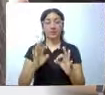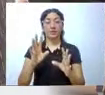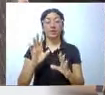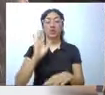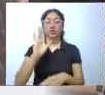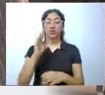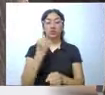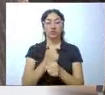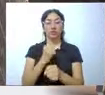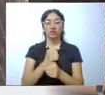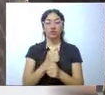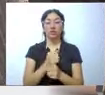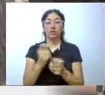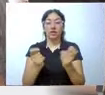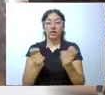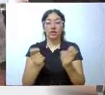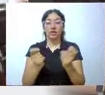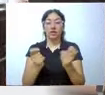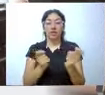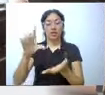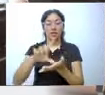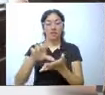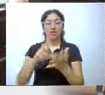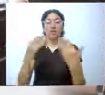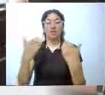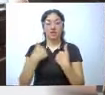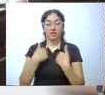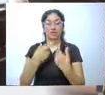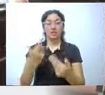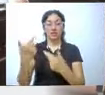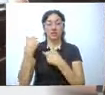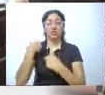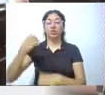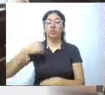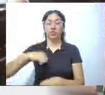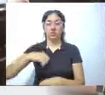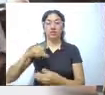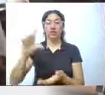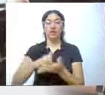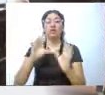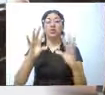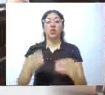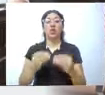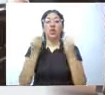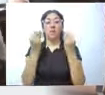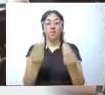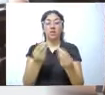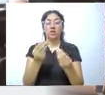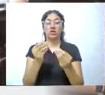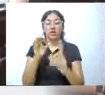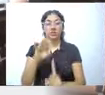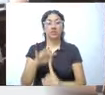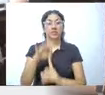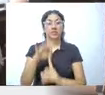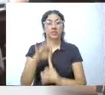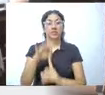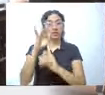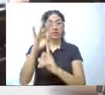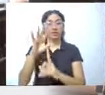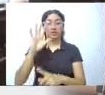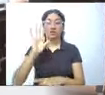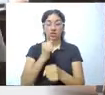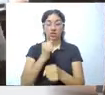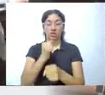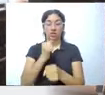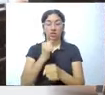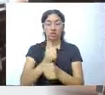de administración de transporte de la ciudad la tenga a cargo la municipalidad por ser una función primigenia la municipalidad no que tenemos